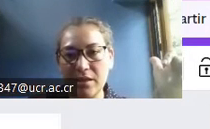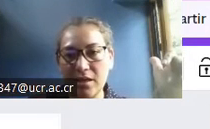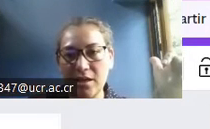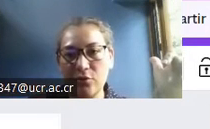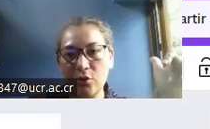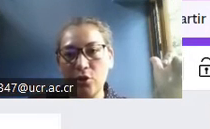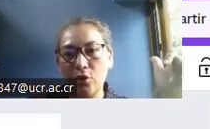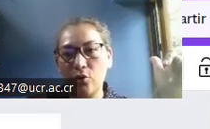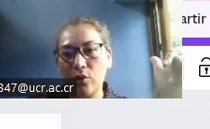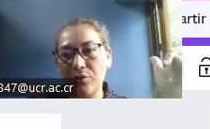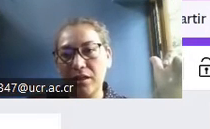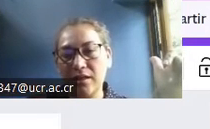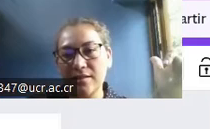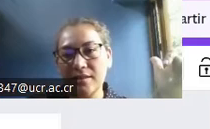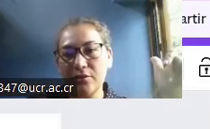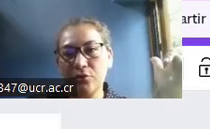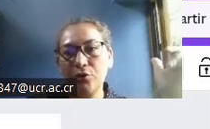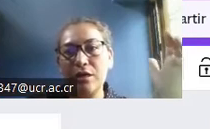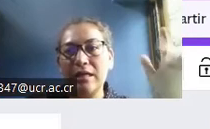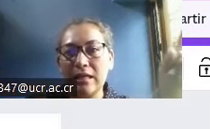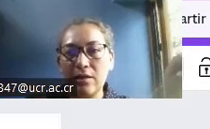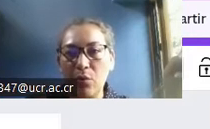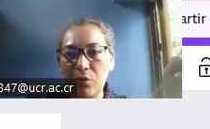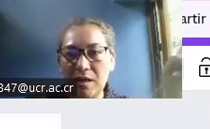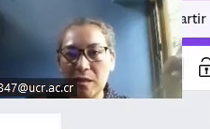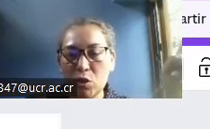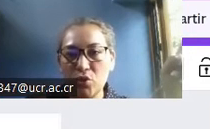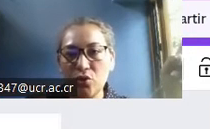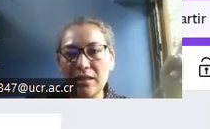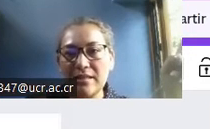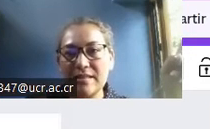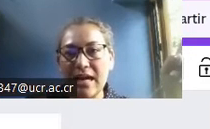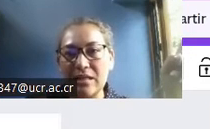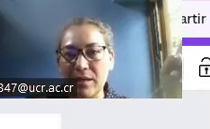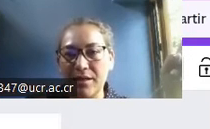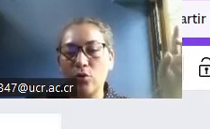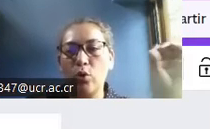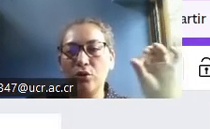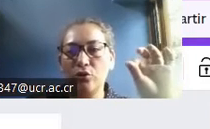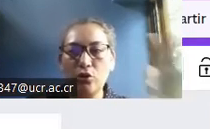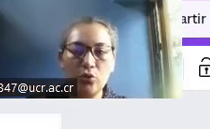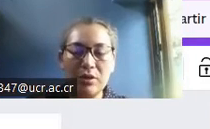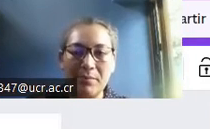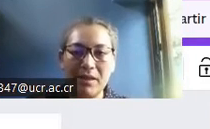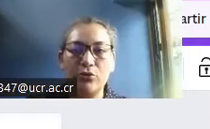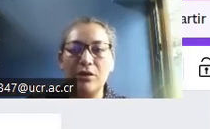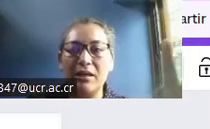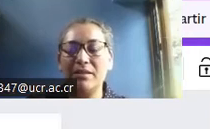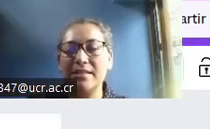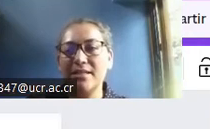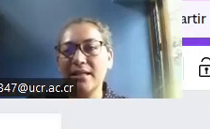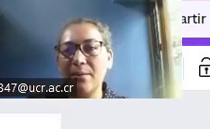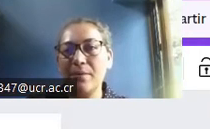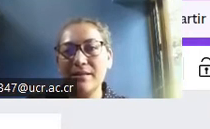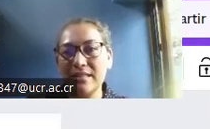poquito más pequeño, lo voy a poner acá en el centro y me voy a ir a esta opción que dice animar. Cuando yo coloco un elemento en